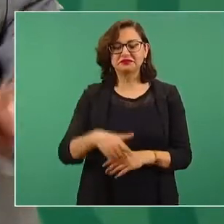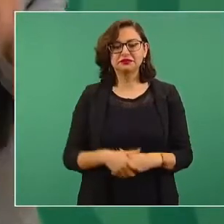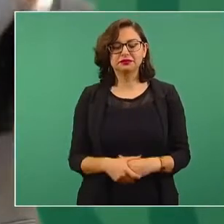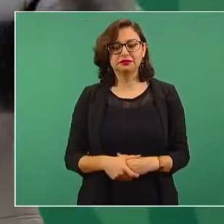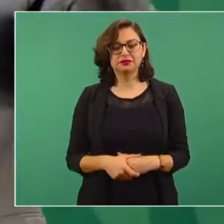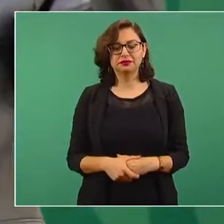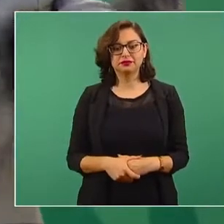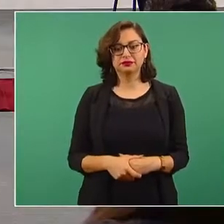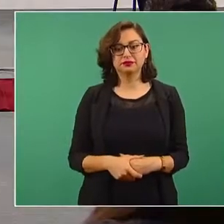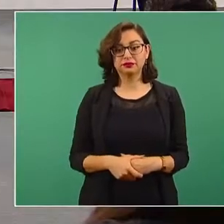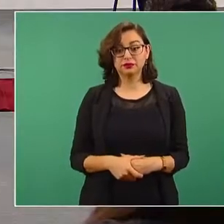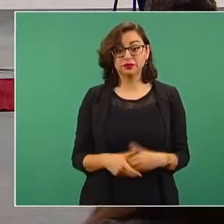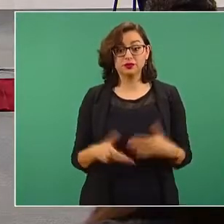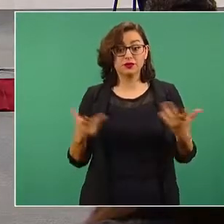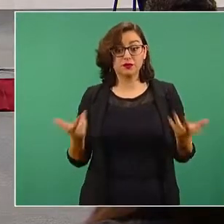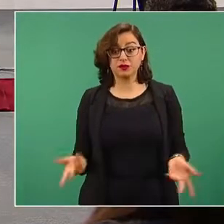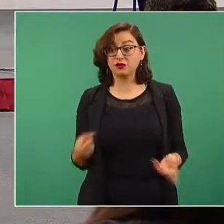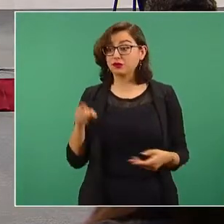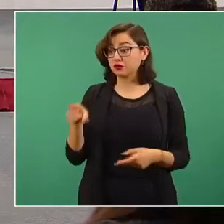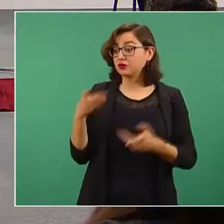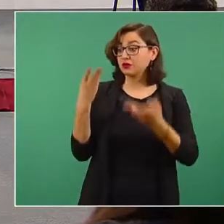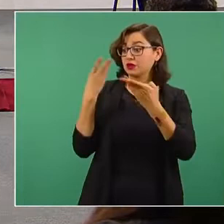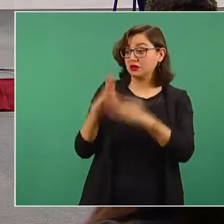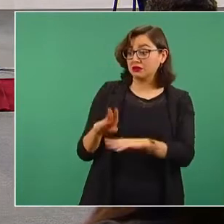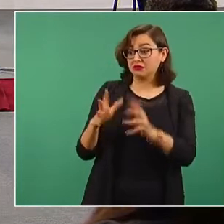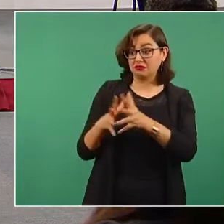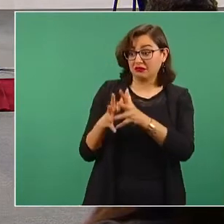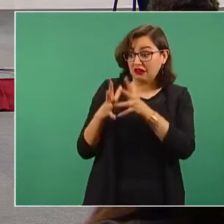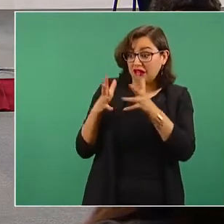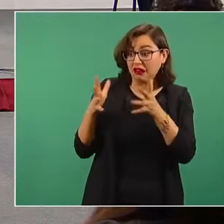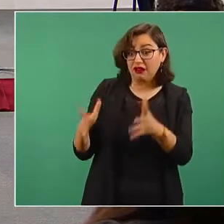O sea, las grandes corporaciones financieras,